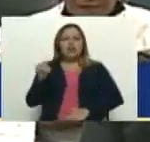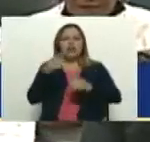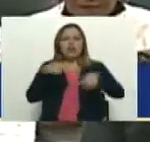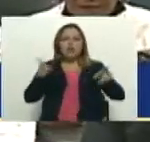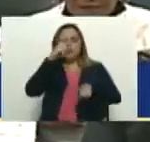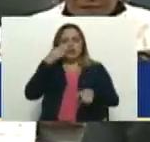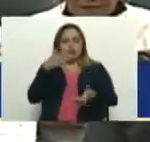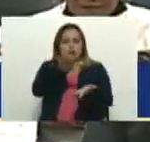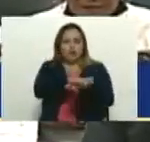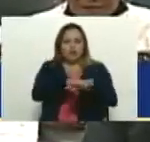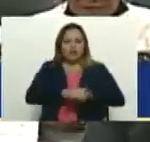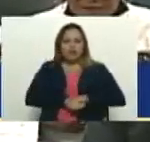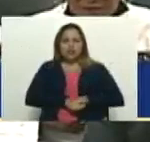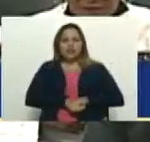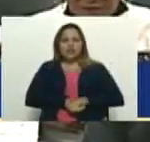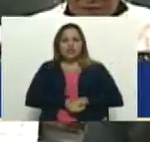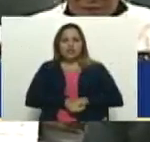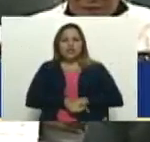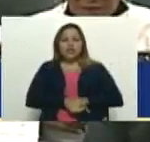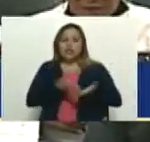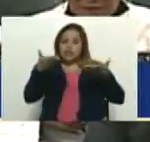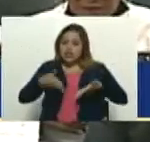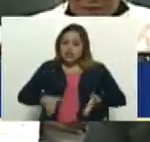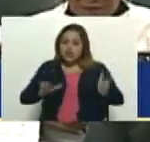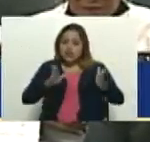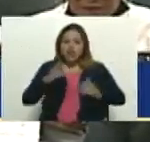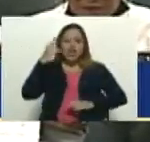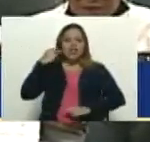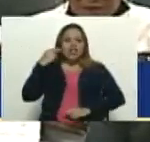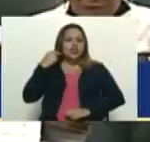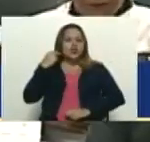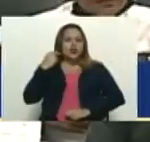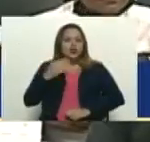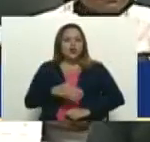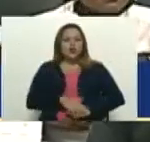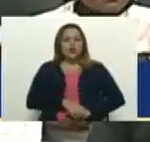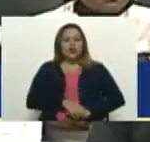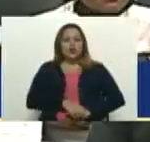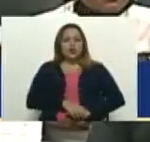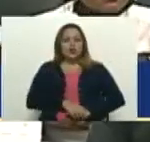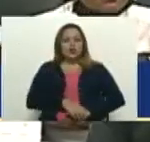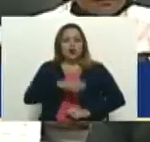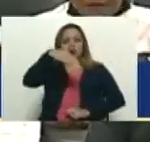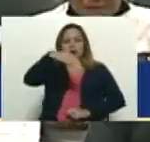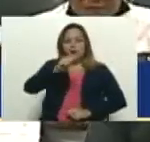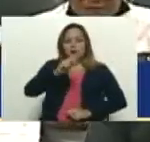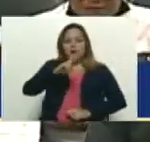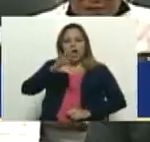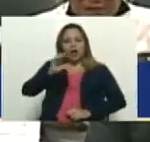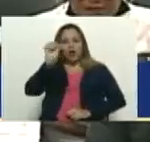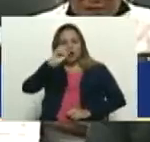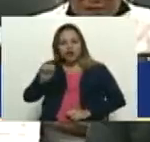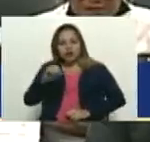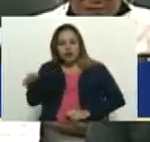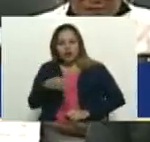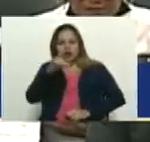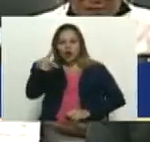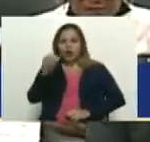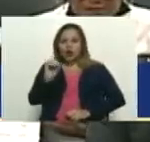muerte, del nacimiento del negro Jorge Rodríguez, del negro Marcos Gómez.